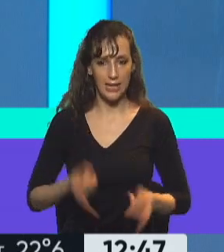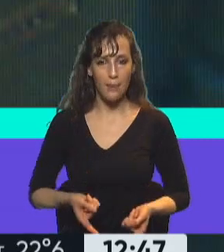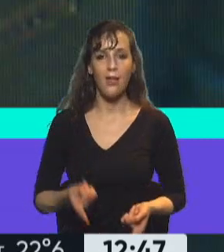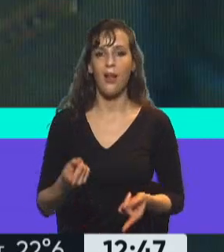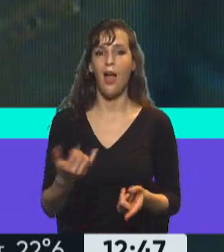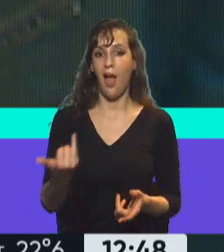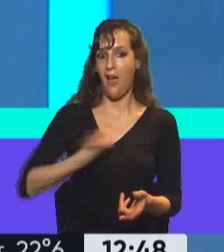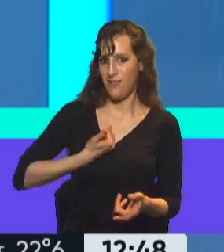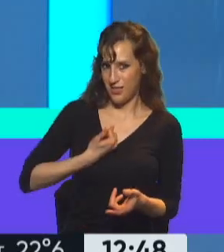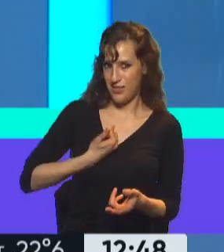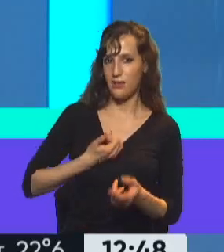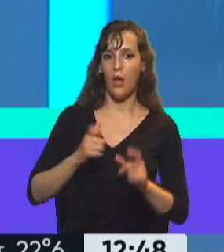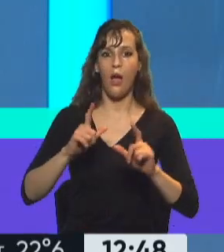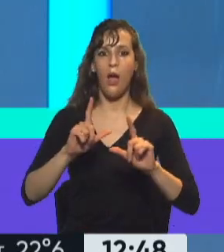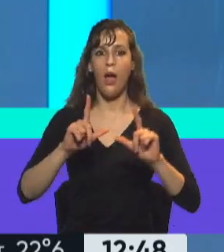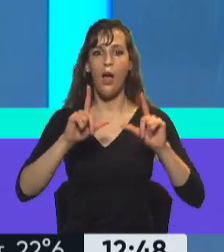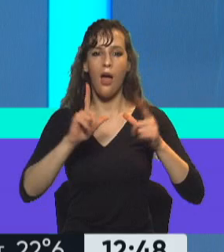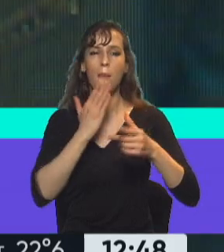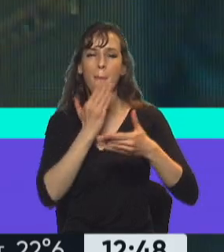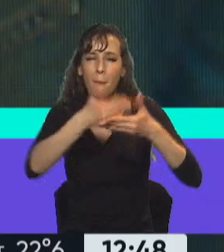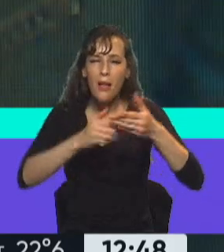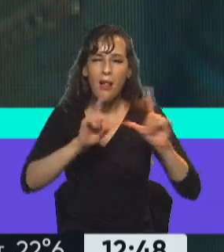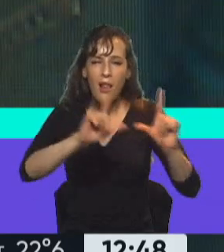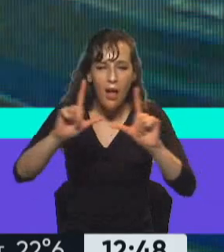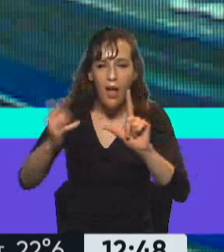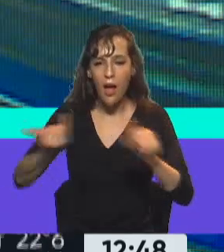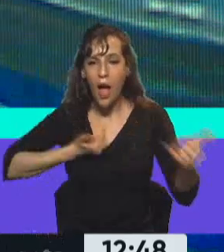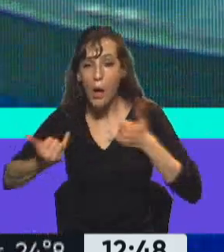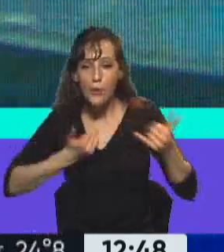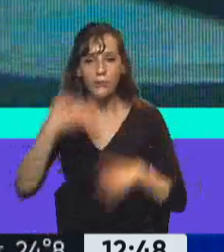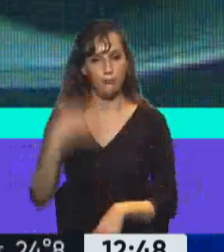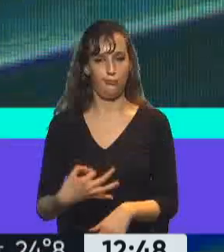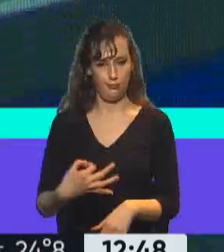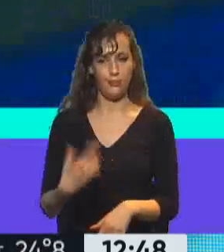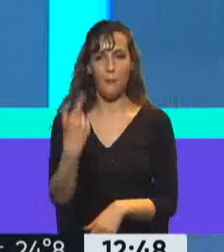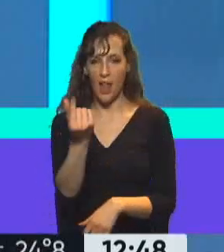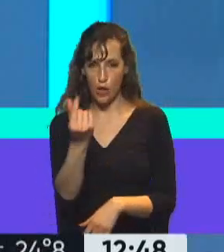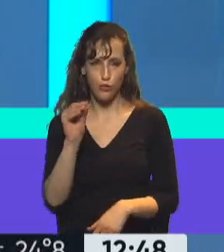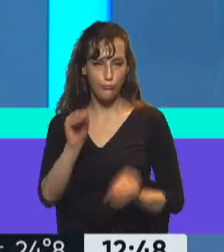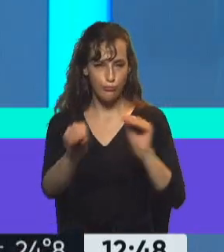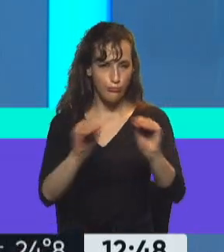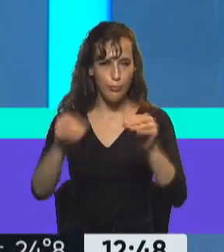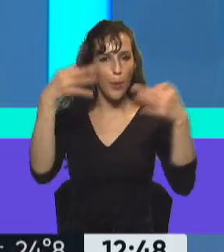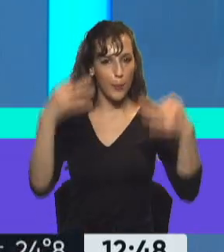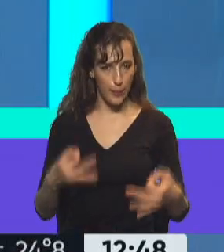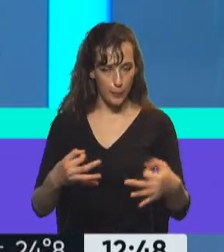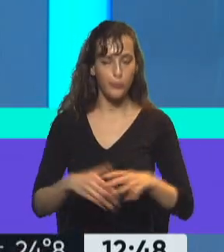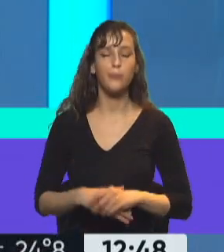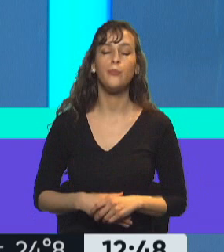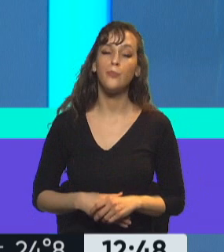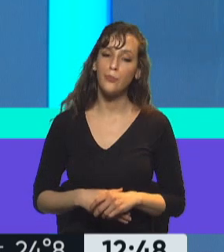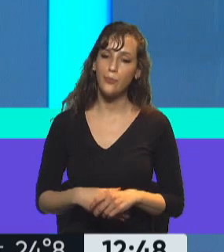referencia donde están los productos los productos están bien señalizadas exacto algunas novedades se incorporan